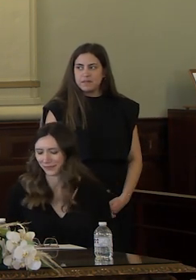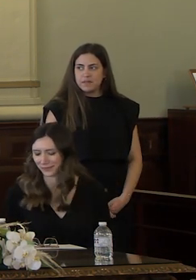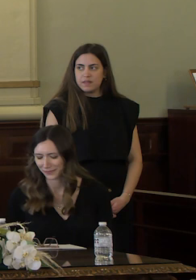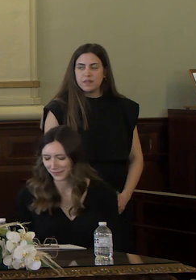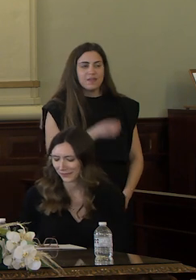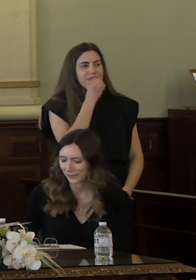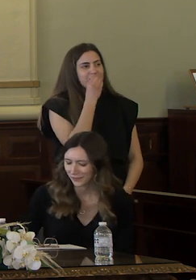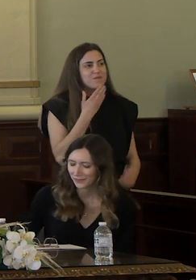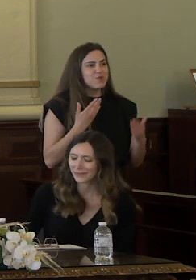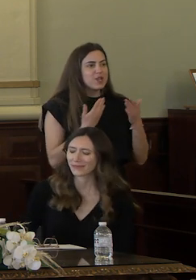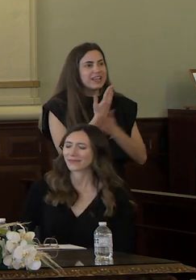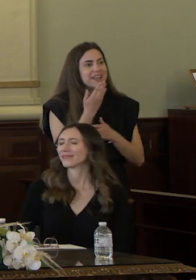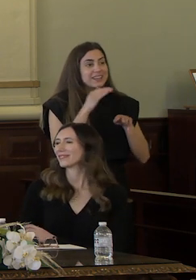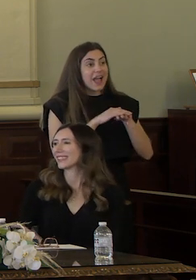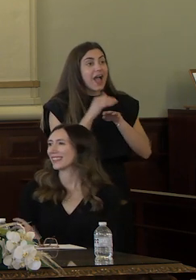Bueno, pues buenos días, amigos.